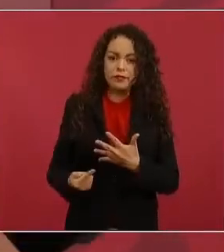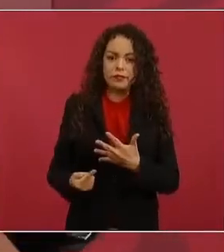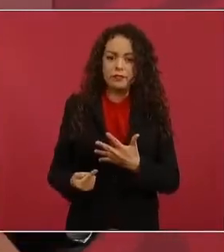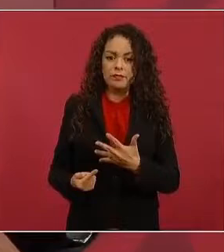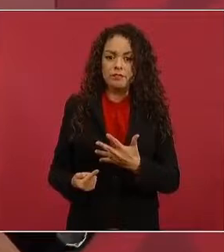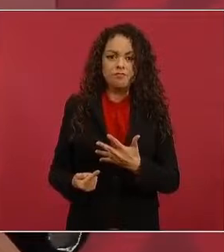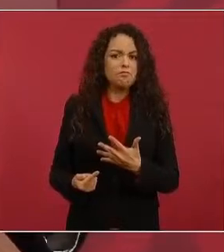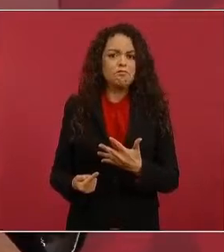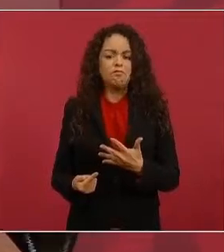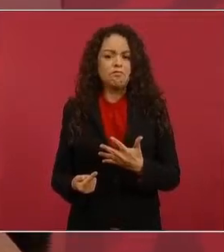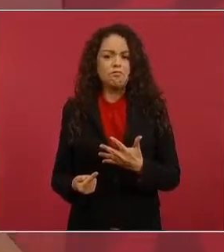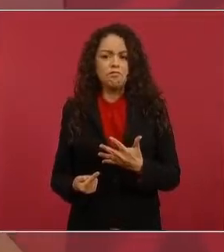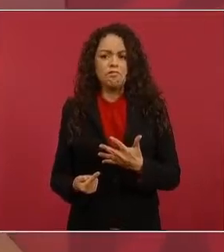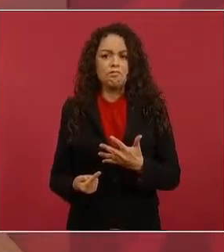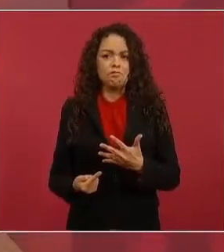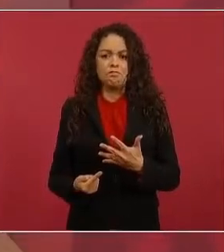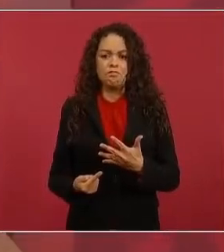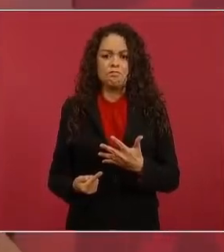y